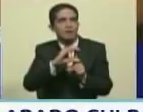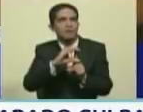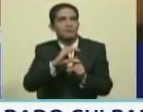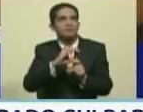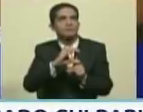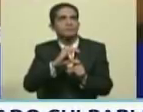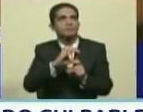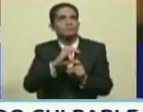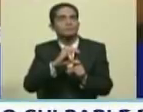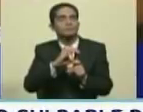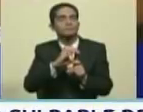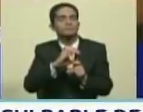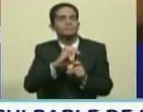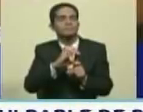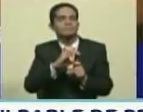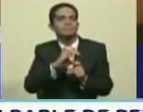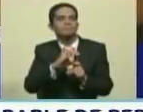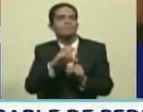Y yo me acuerdo